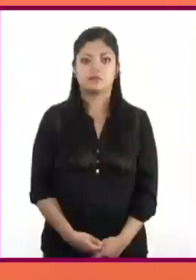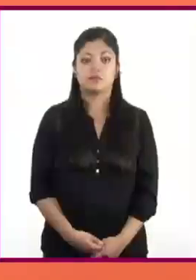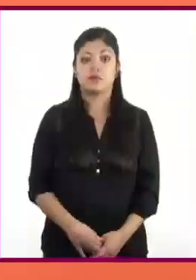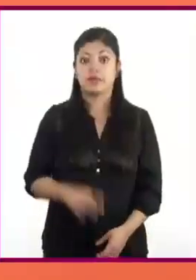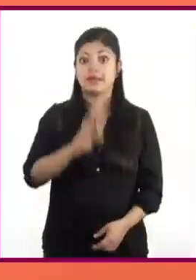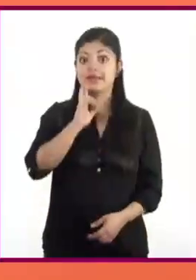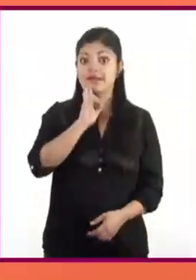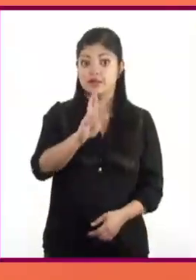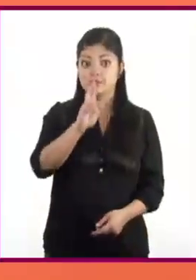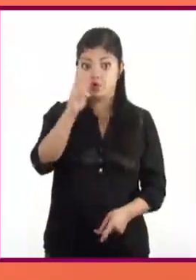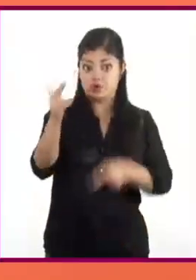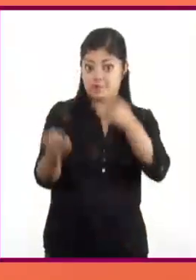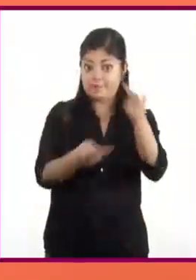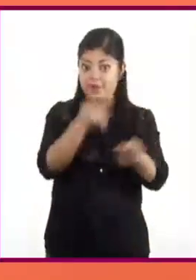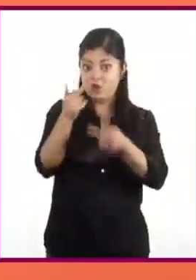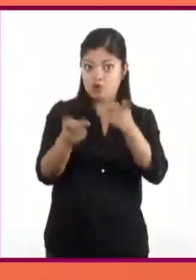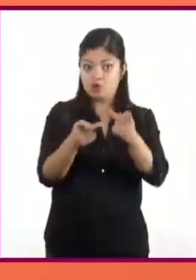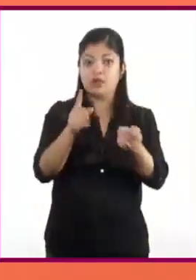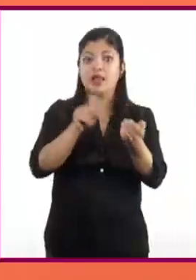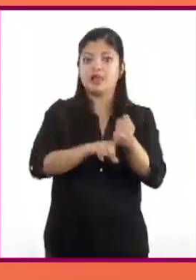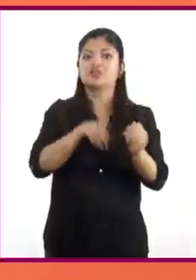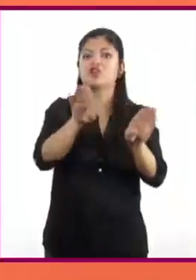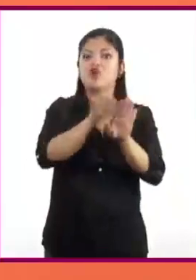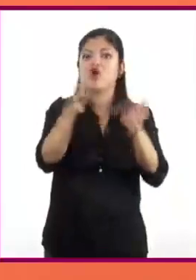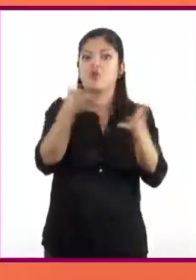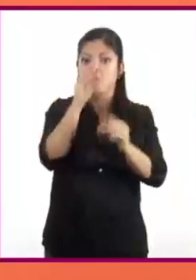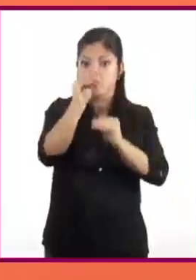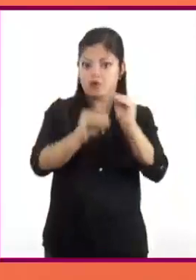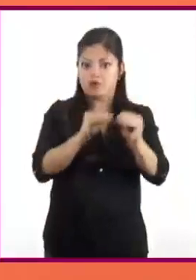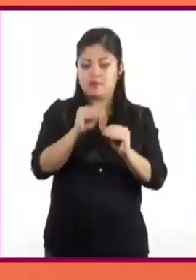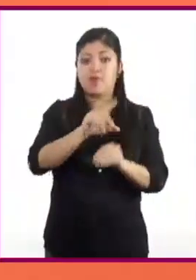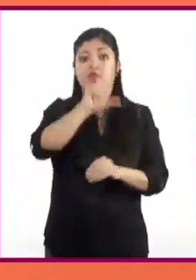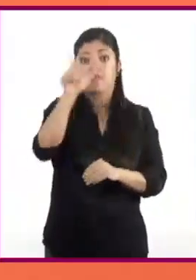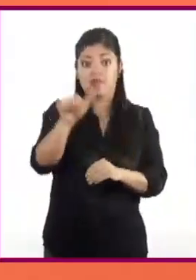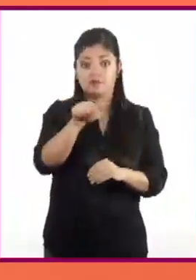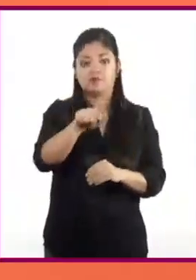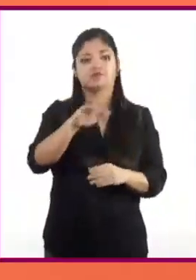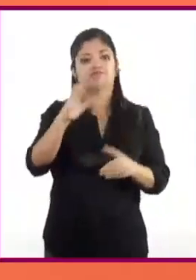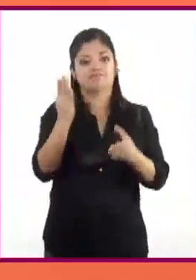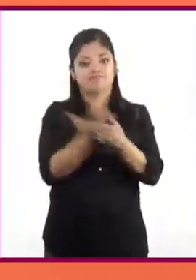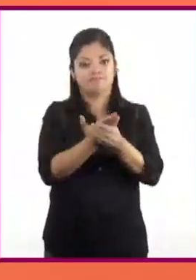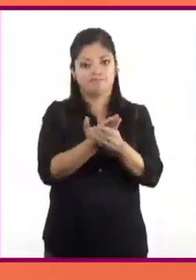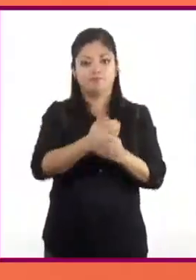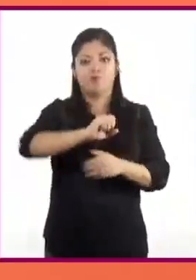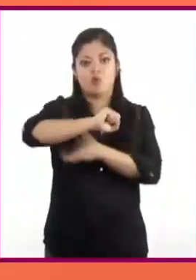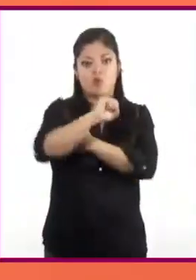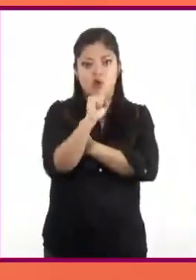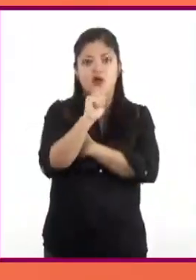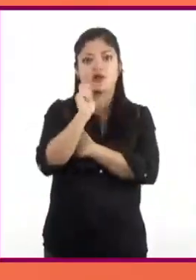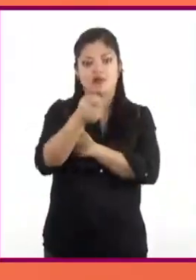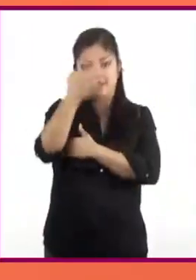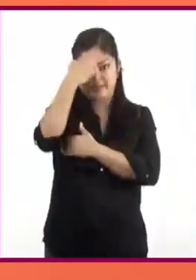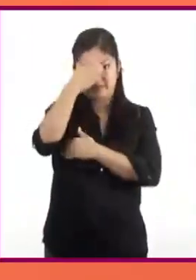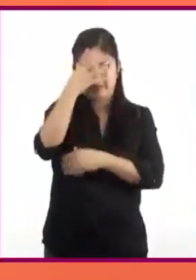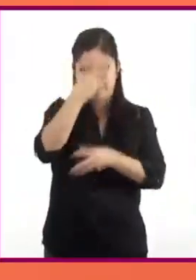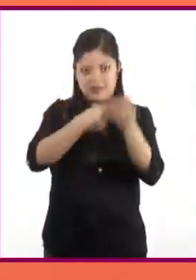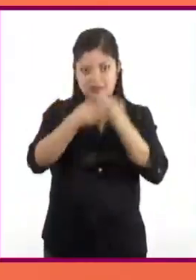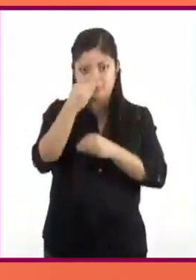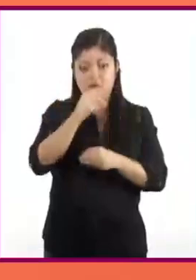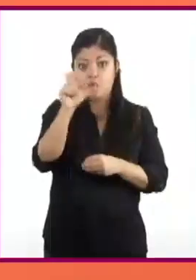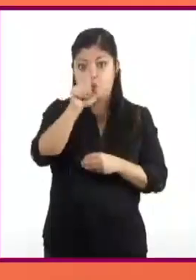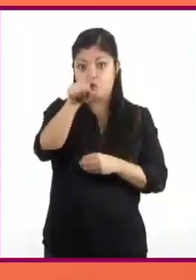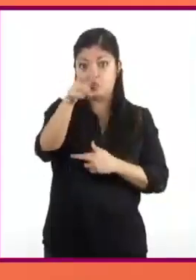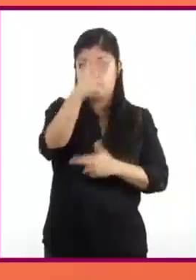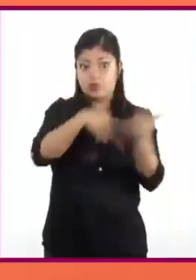Respondan estas preguntas incluyendo su procedimiento. Después, integren su actividad en su carpeta de experiencias para que cuando regresen